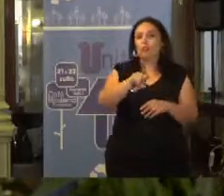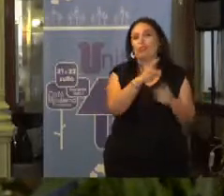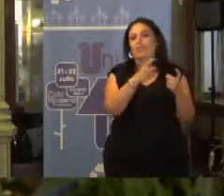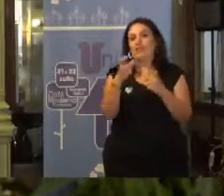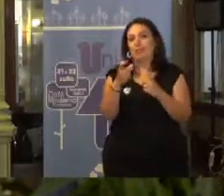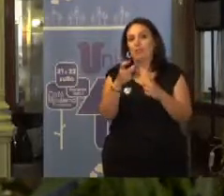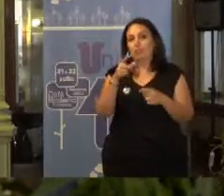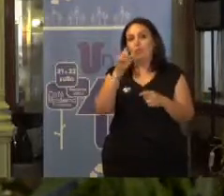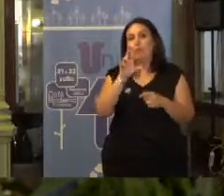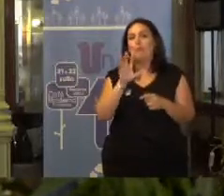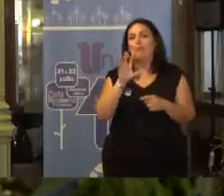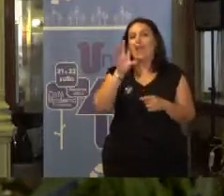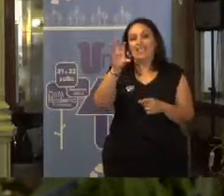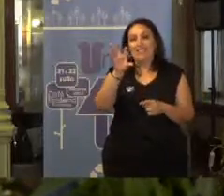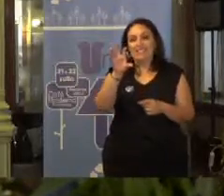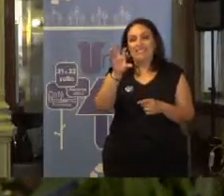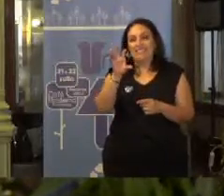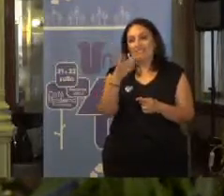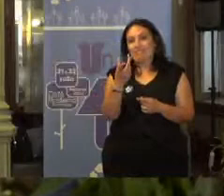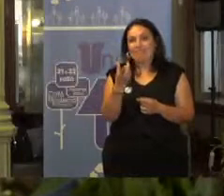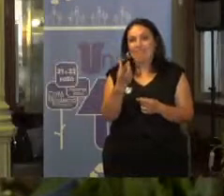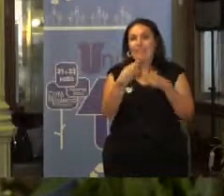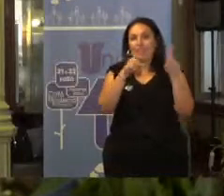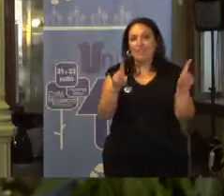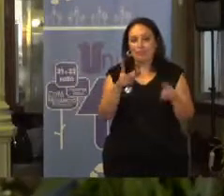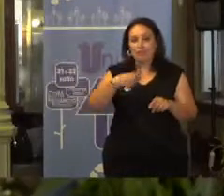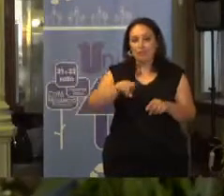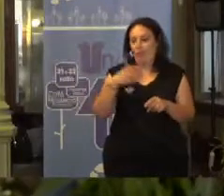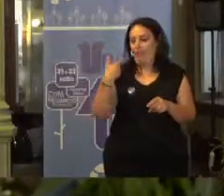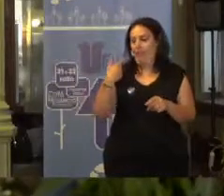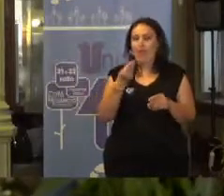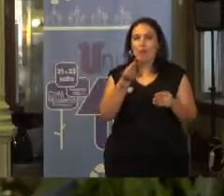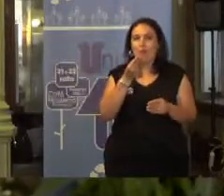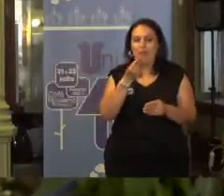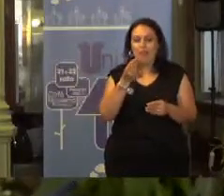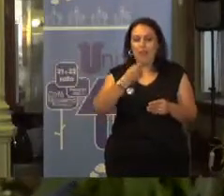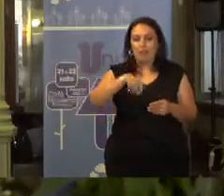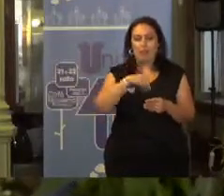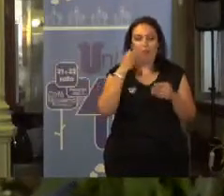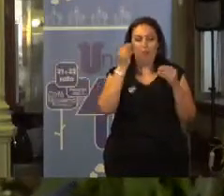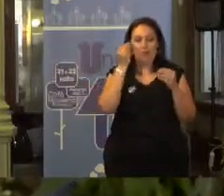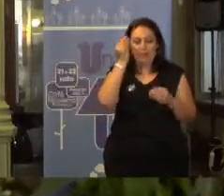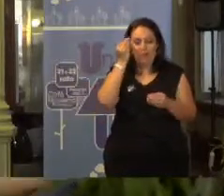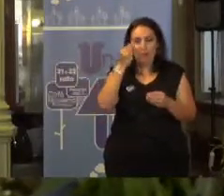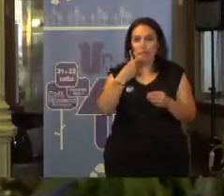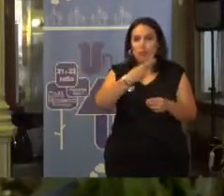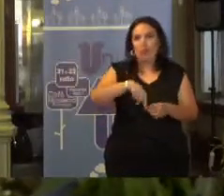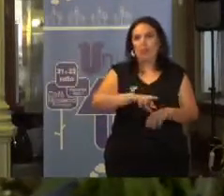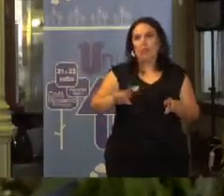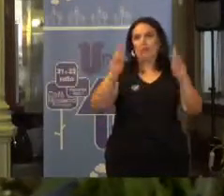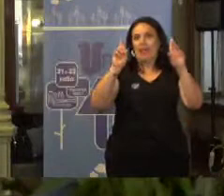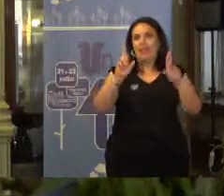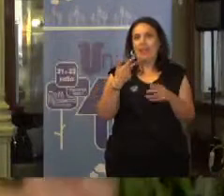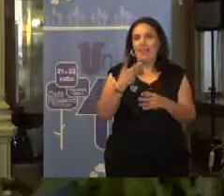na comida, pois Marcos Lourenzo era quen dicía: canto menos necesitamos ter a esperanza de que podemos cambiar o goberno. Esta mesa de